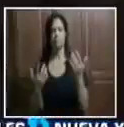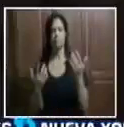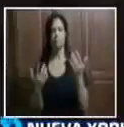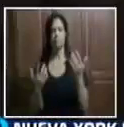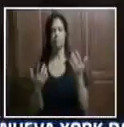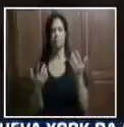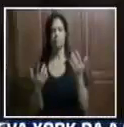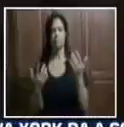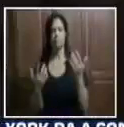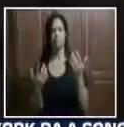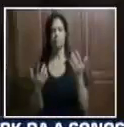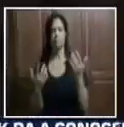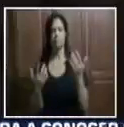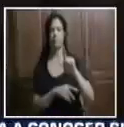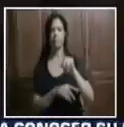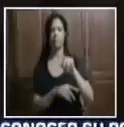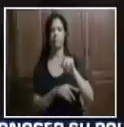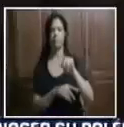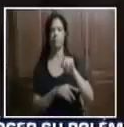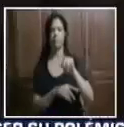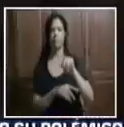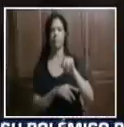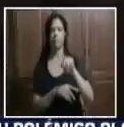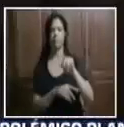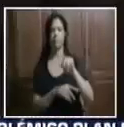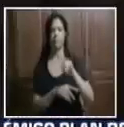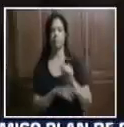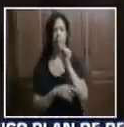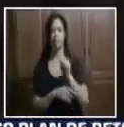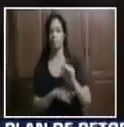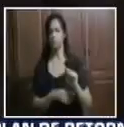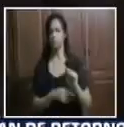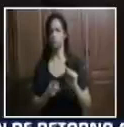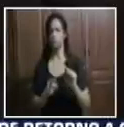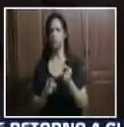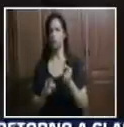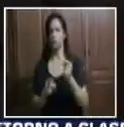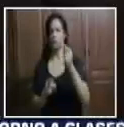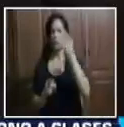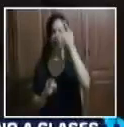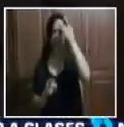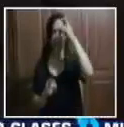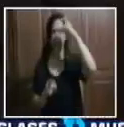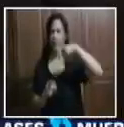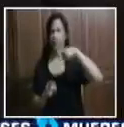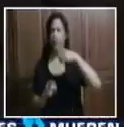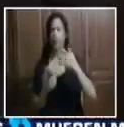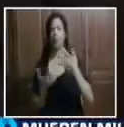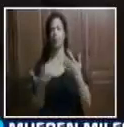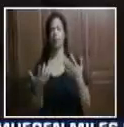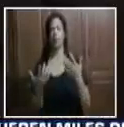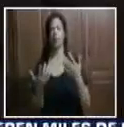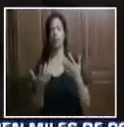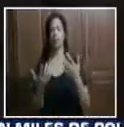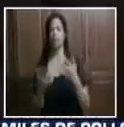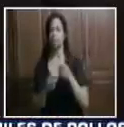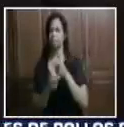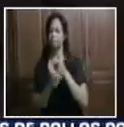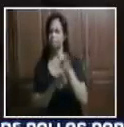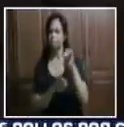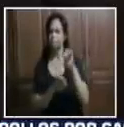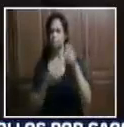no puede ofender mi inteligencia, porque si no, hay que decir que engañaron al presidente